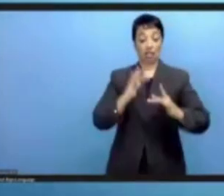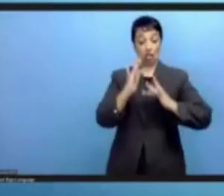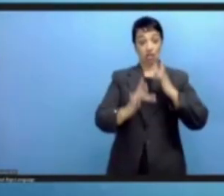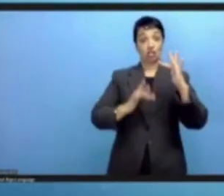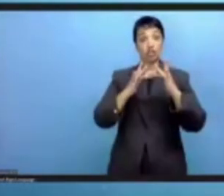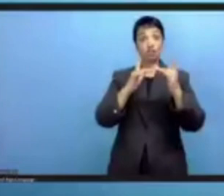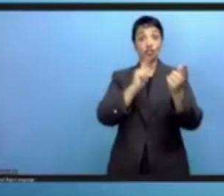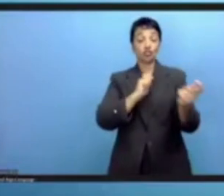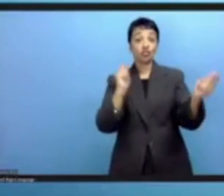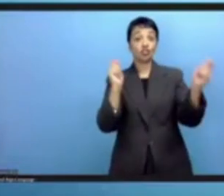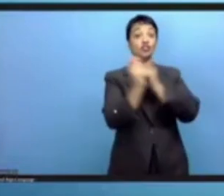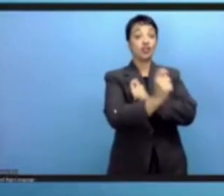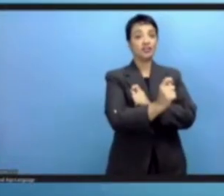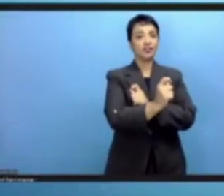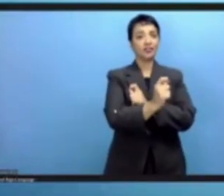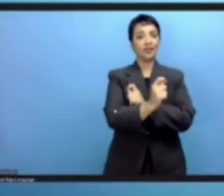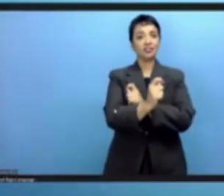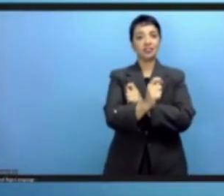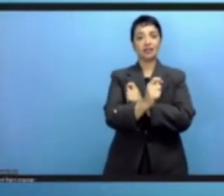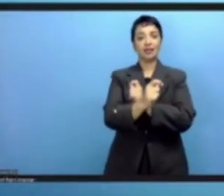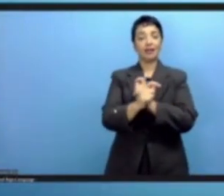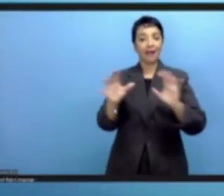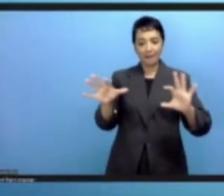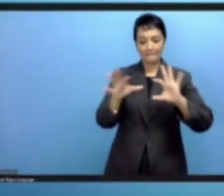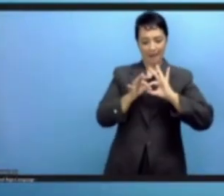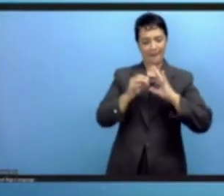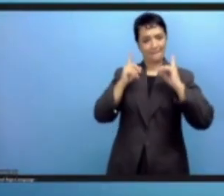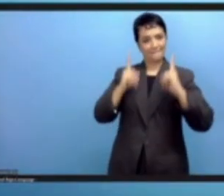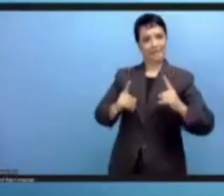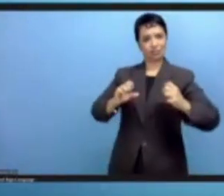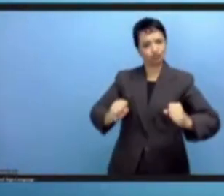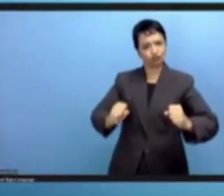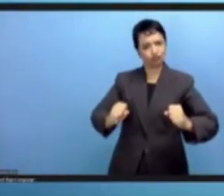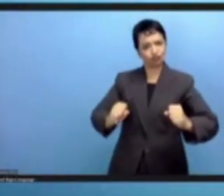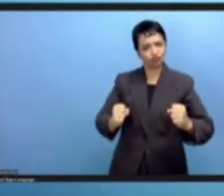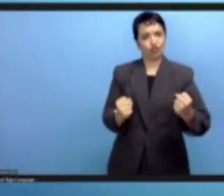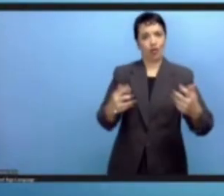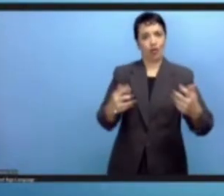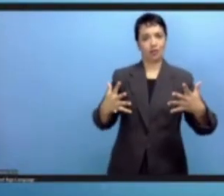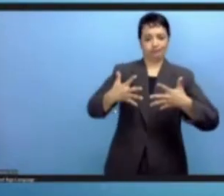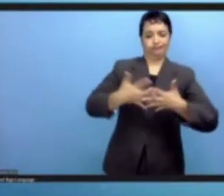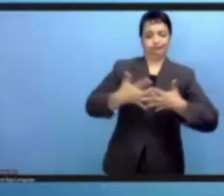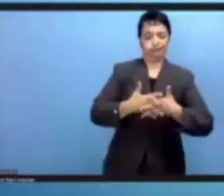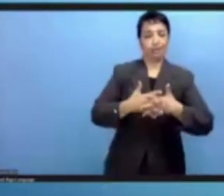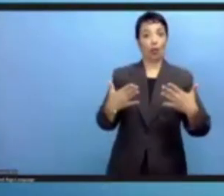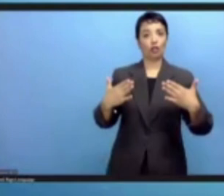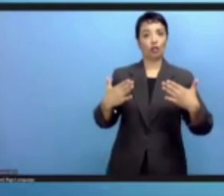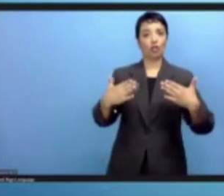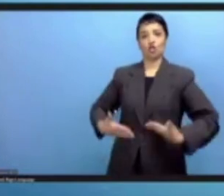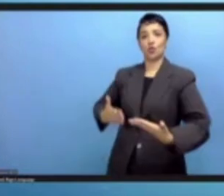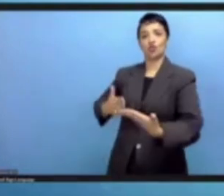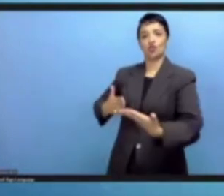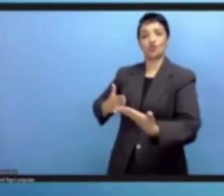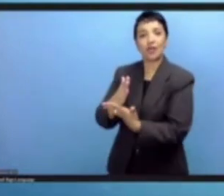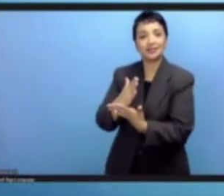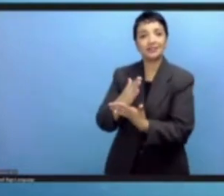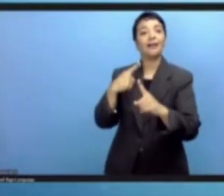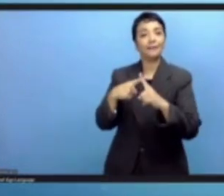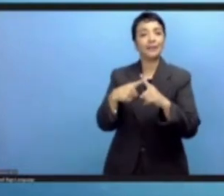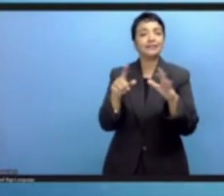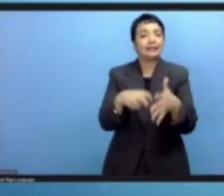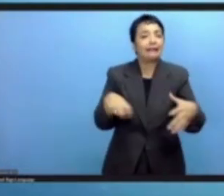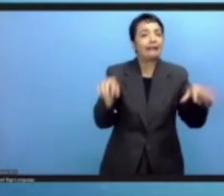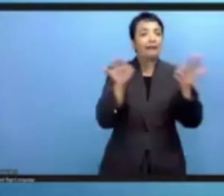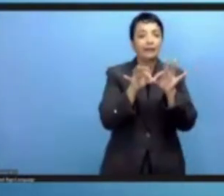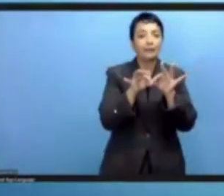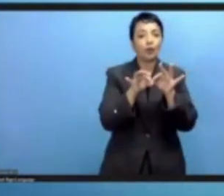pero no existe una transformación digital si no está anclada en derechos humanos y en